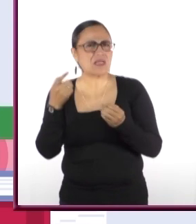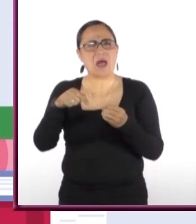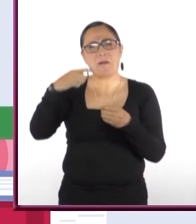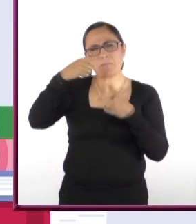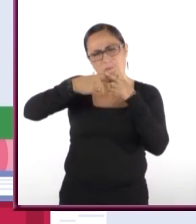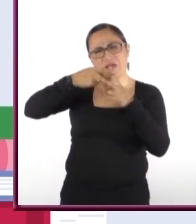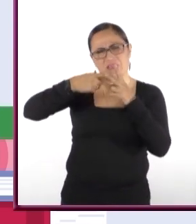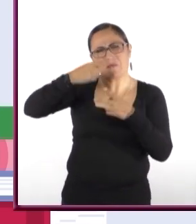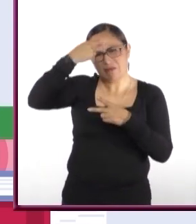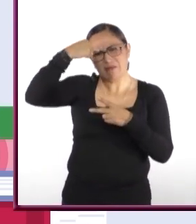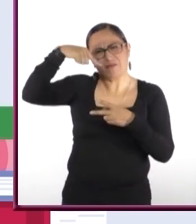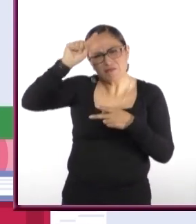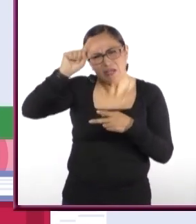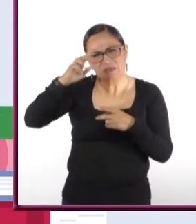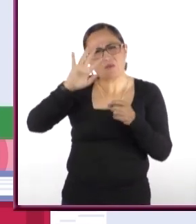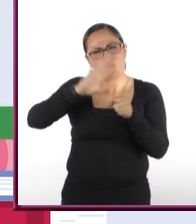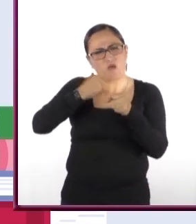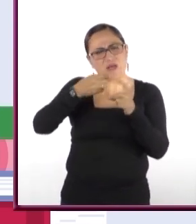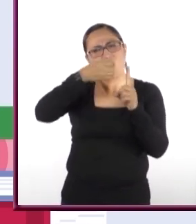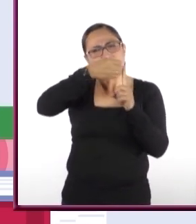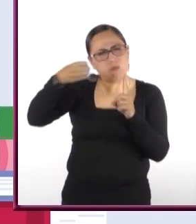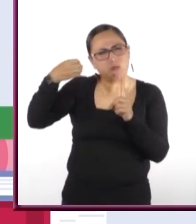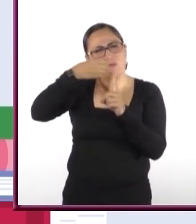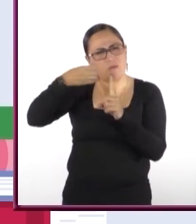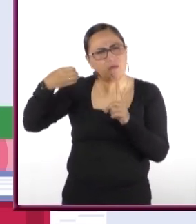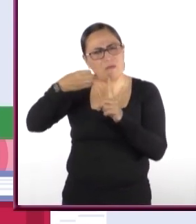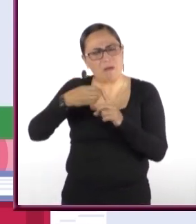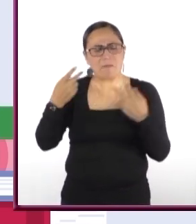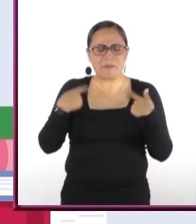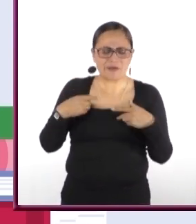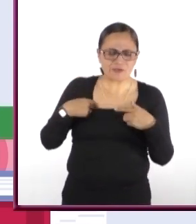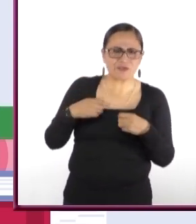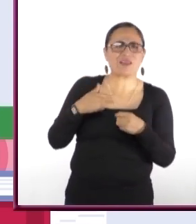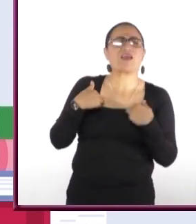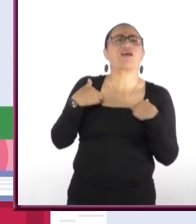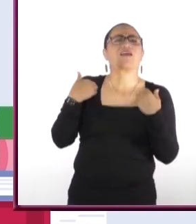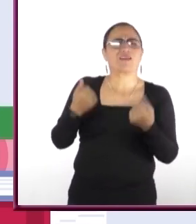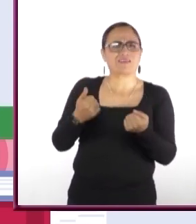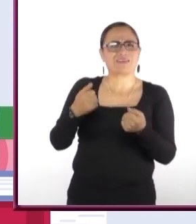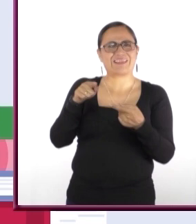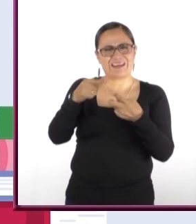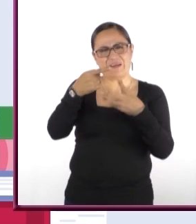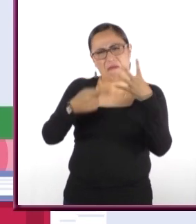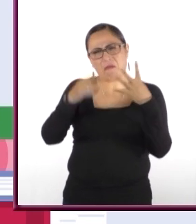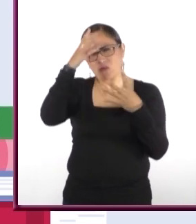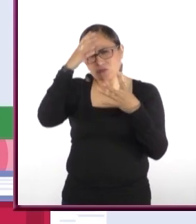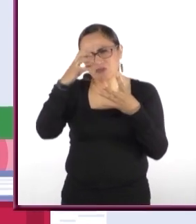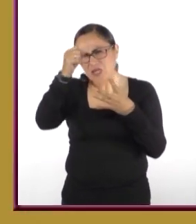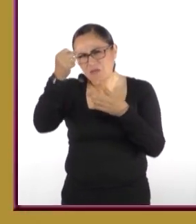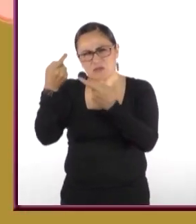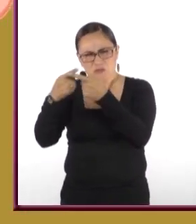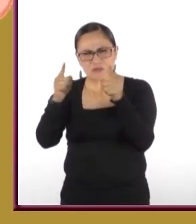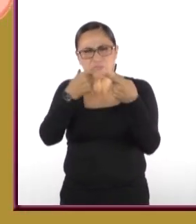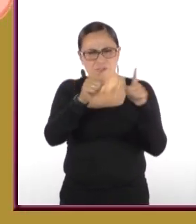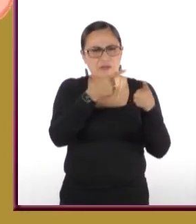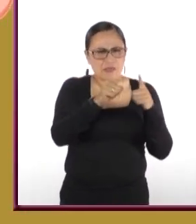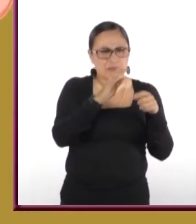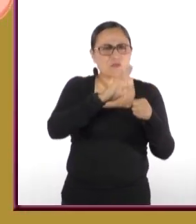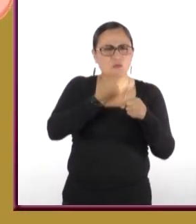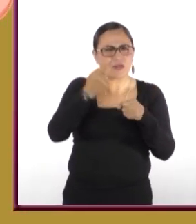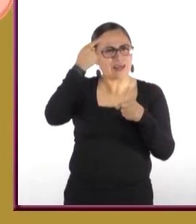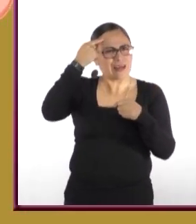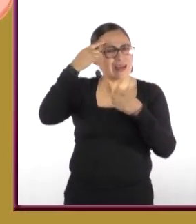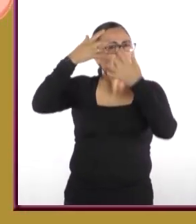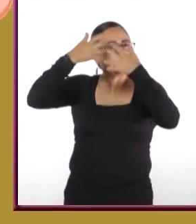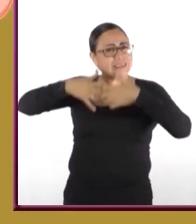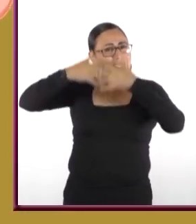matemáticas son sencillas porque son muy lógicas, encuentran más fácil comprender conceptos matemáticos. ¿Por qué? Porque